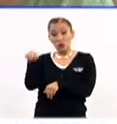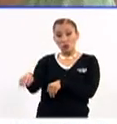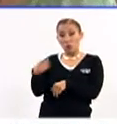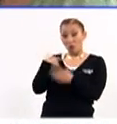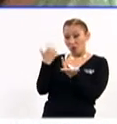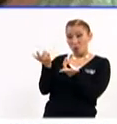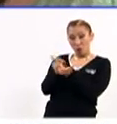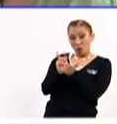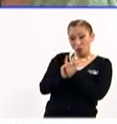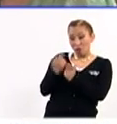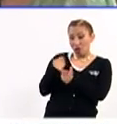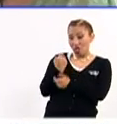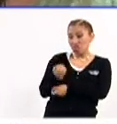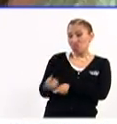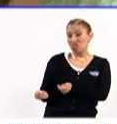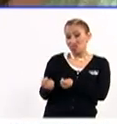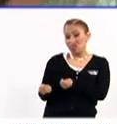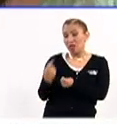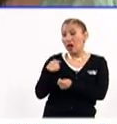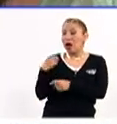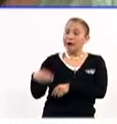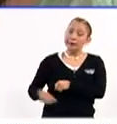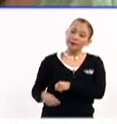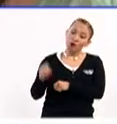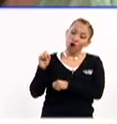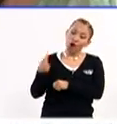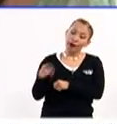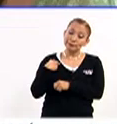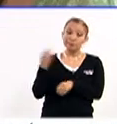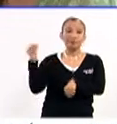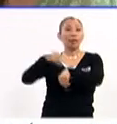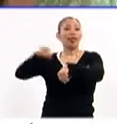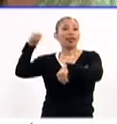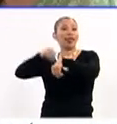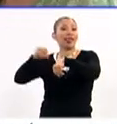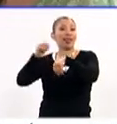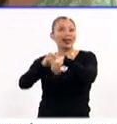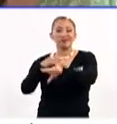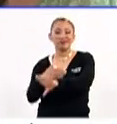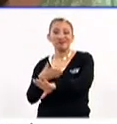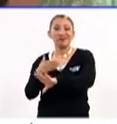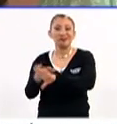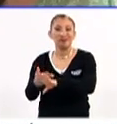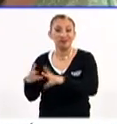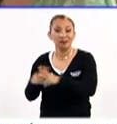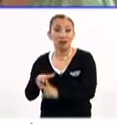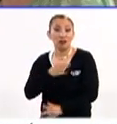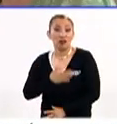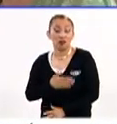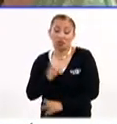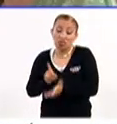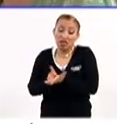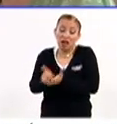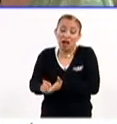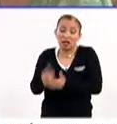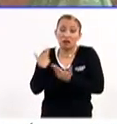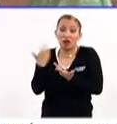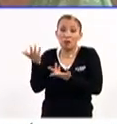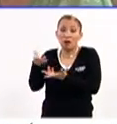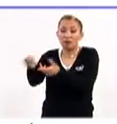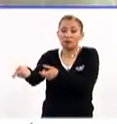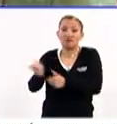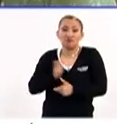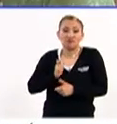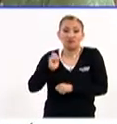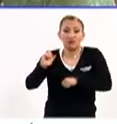los rebeldes, se establecía la culpa y así se justificaba pues una guerra justa con derecho a la